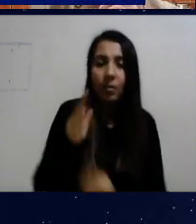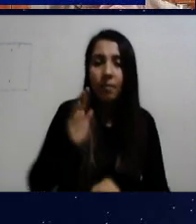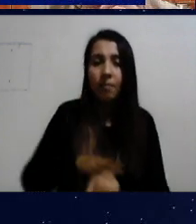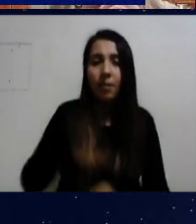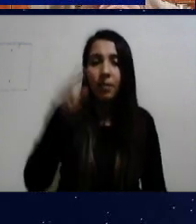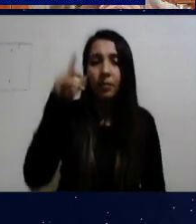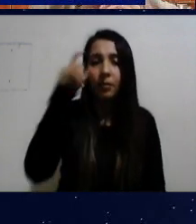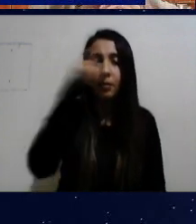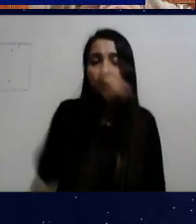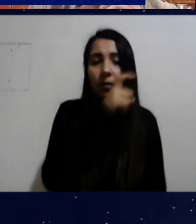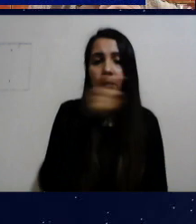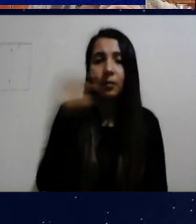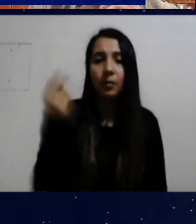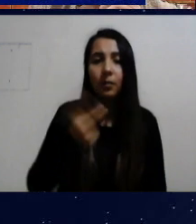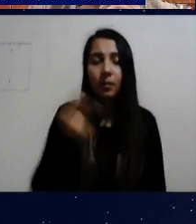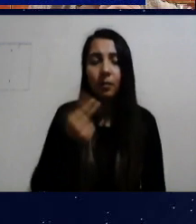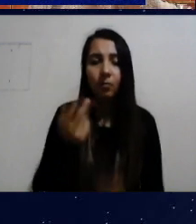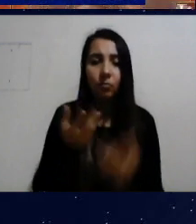de detectar,